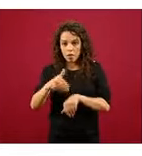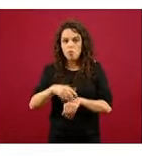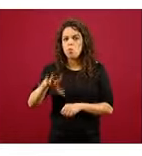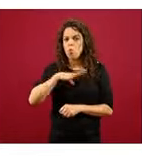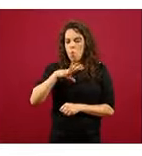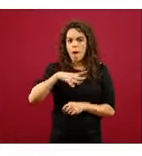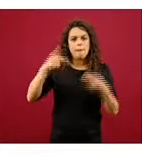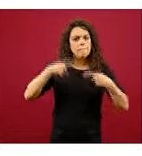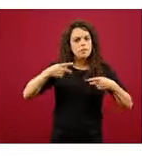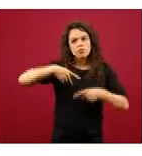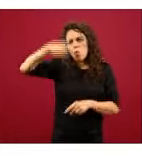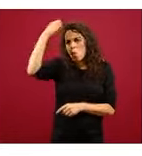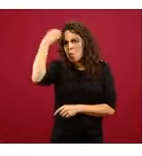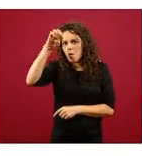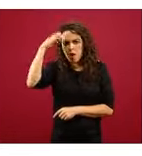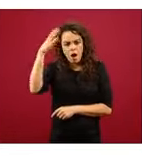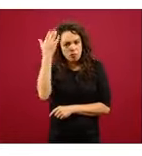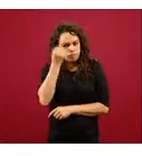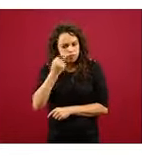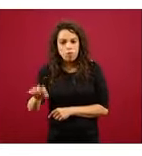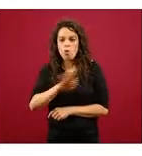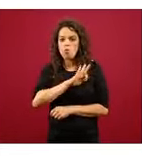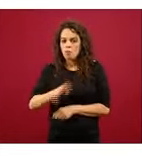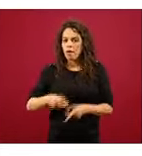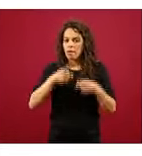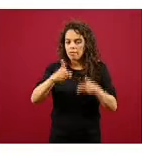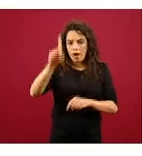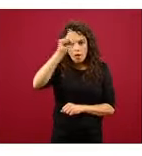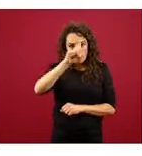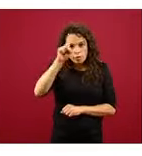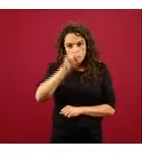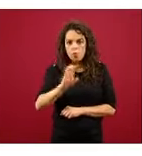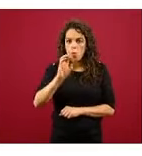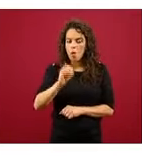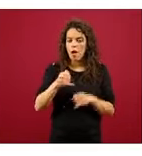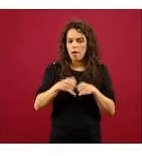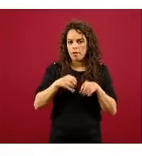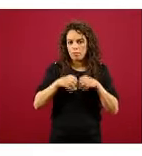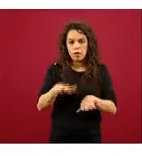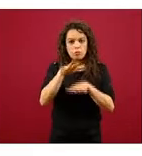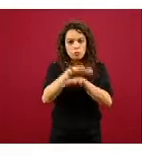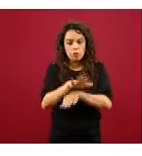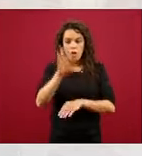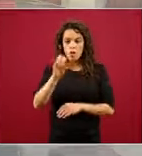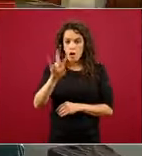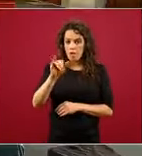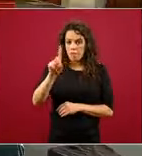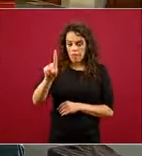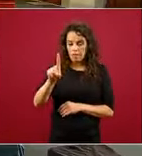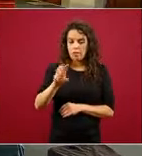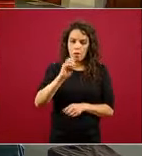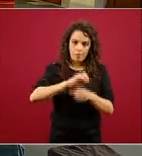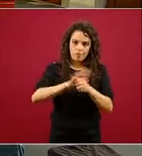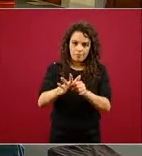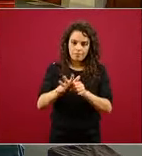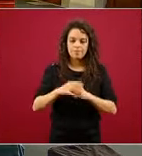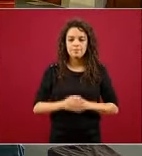capacitado que puede orientar y que puede dar información al respecto de COVID-19. ¿Me puede pasar la